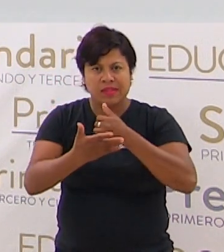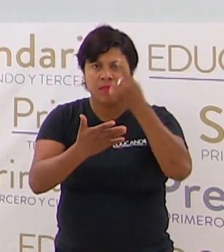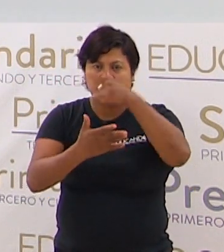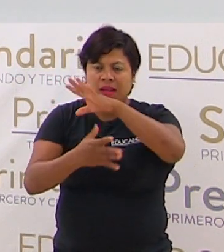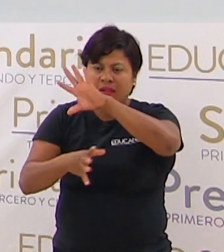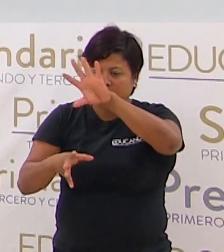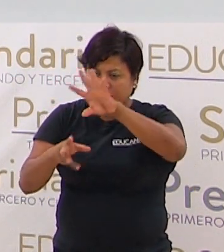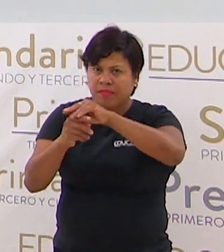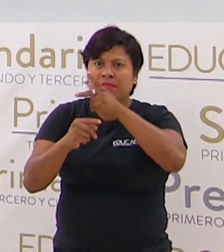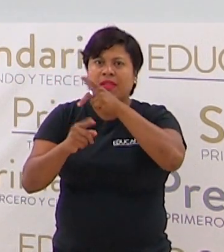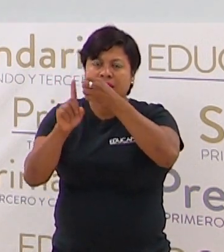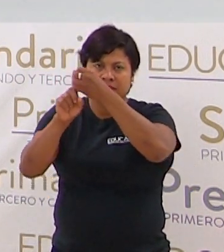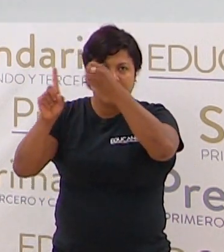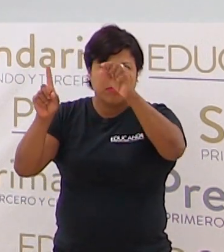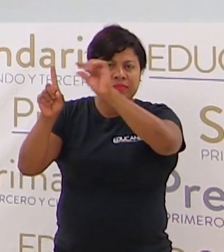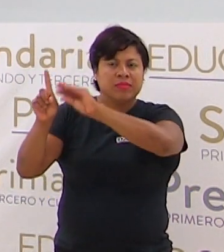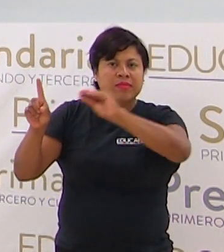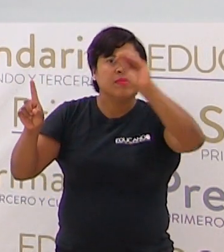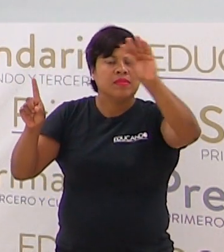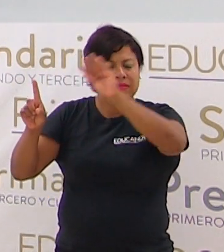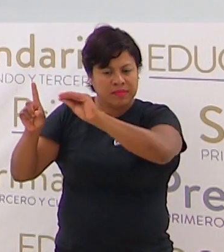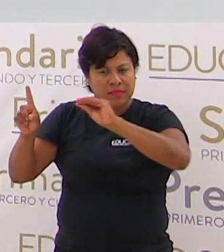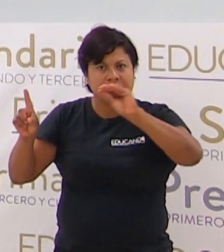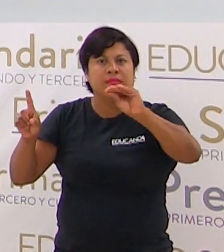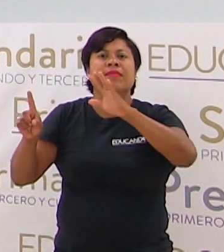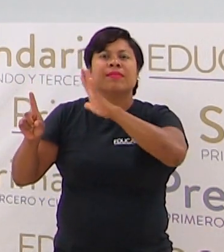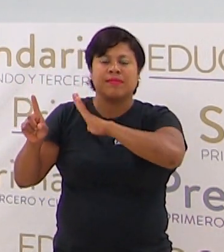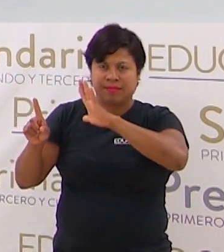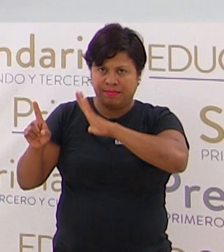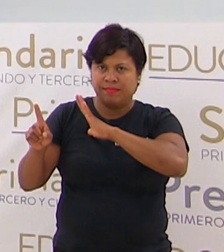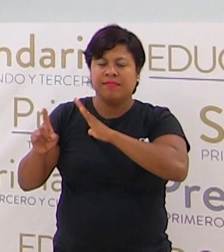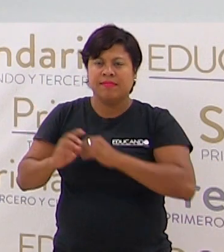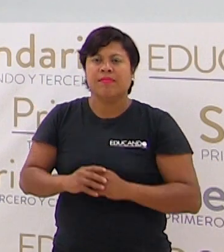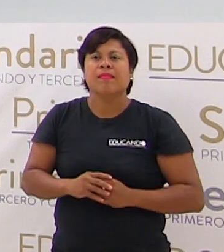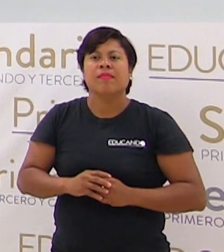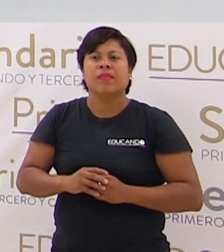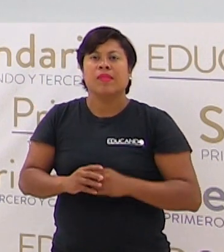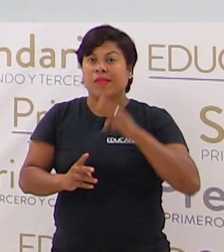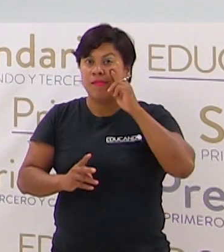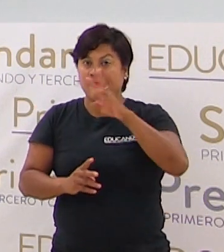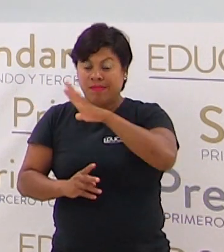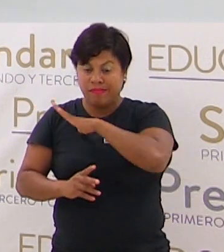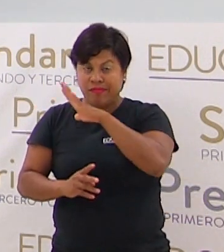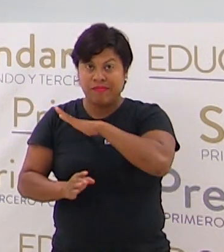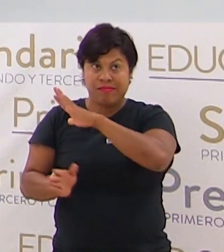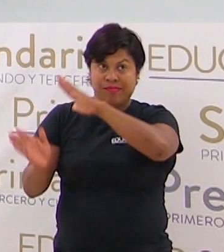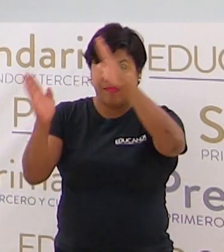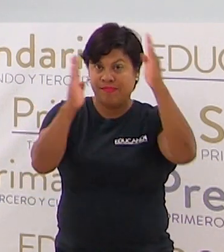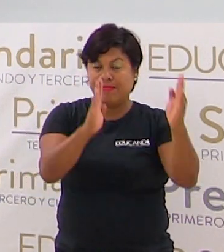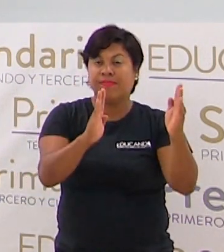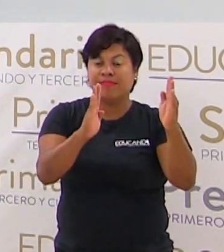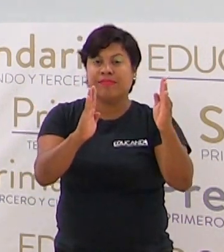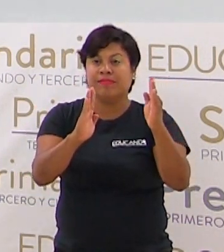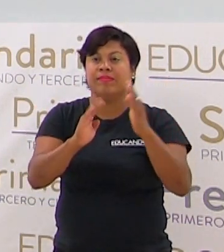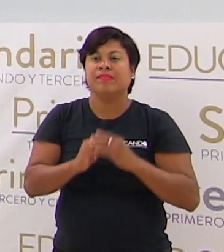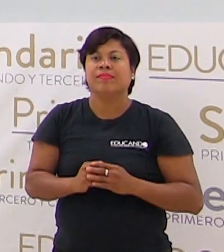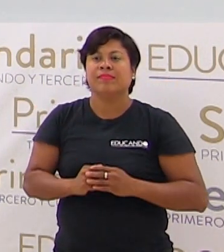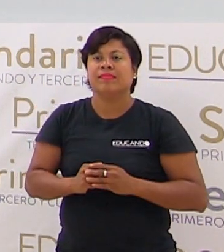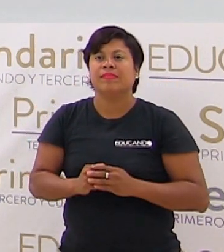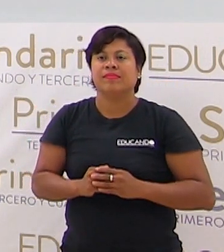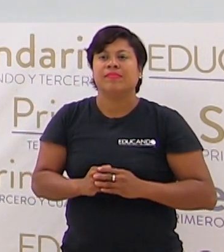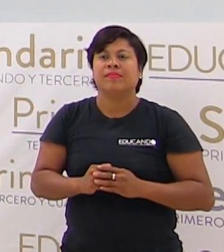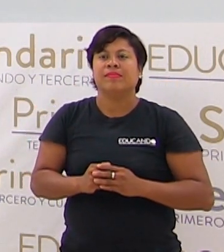a complementar todas y cada una de las oraciones que tenemos en